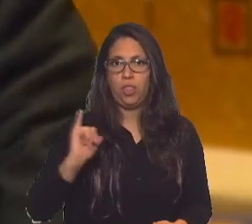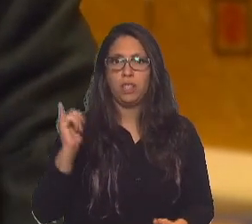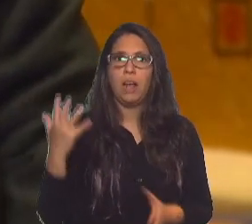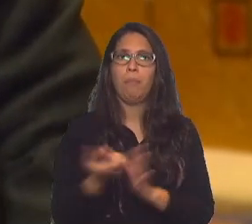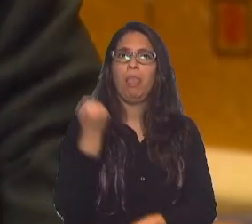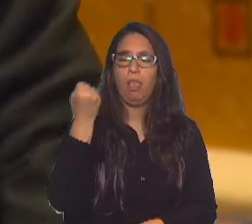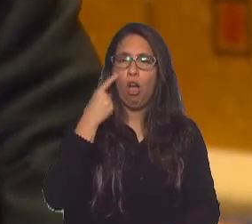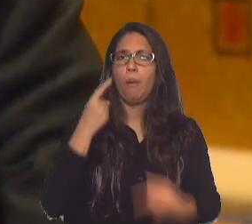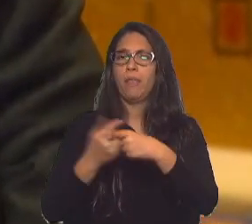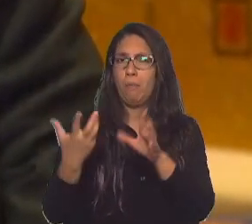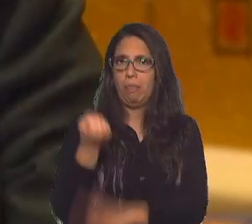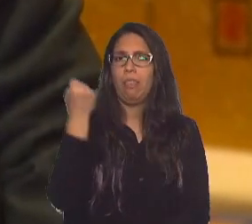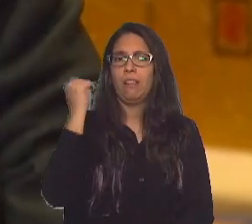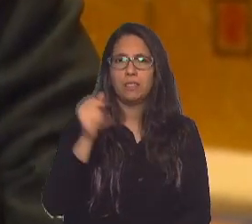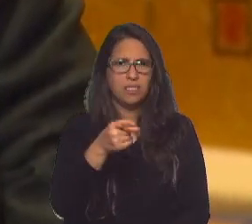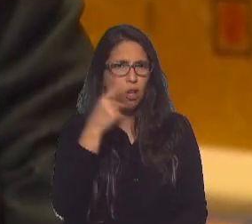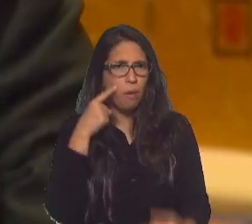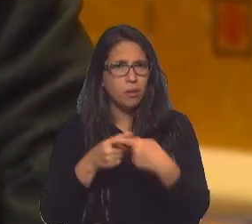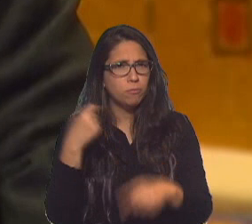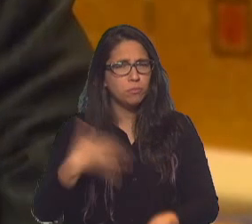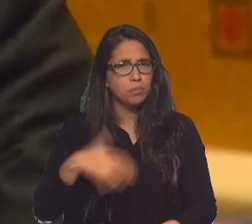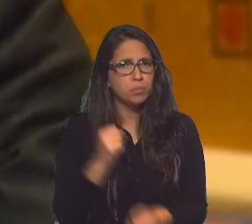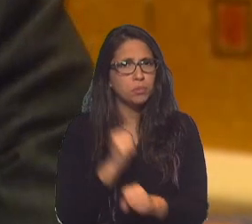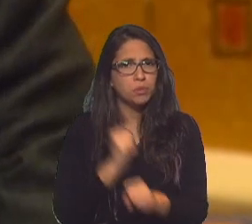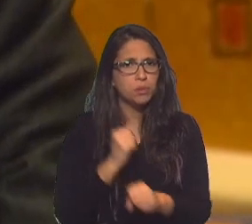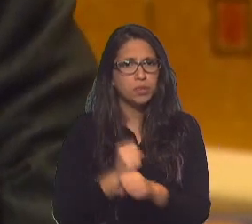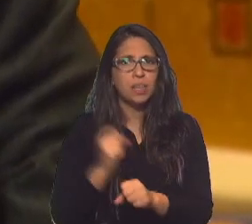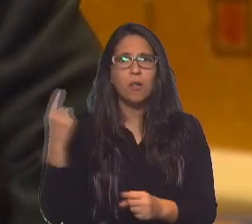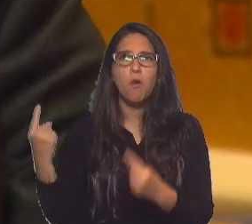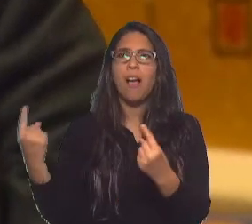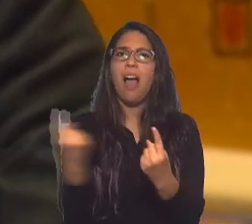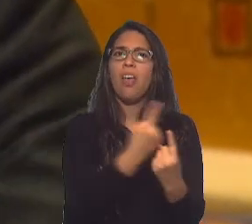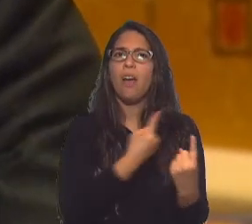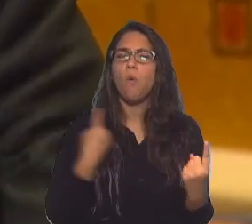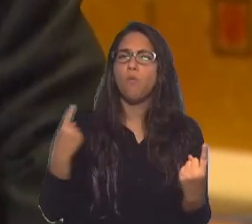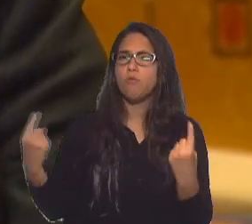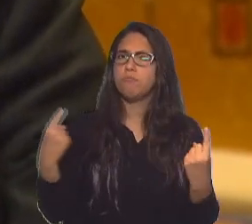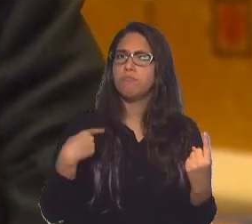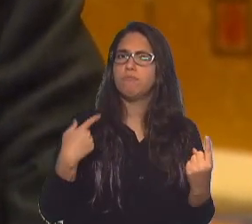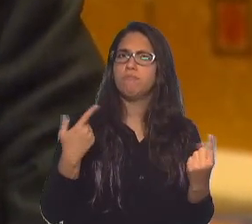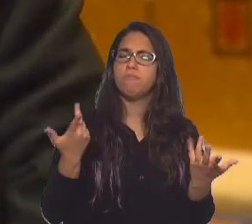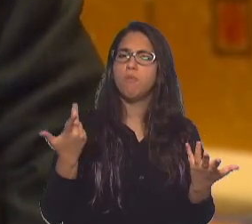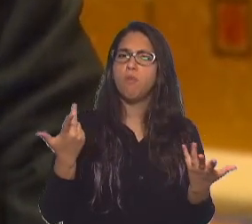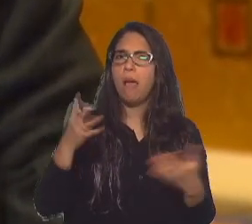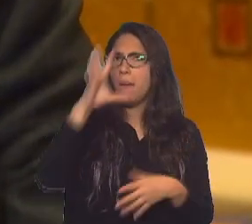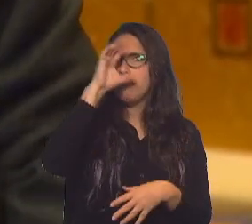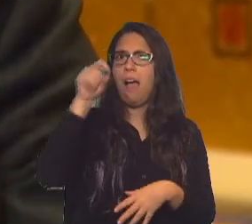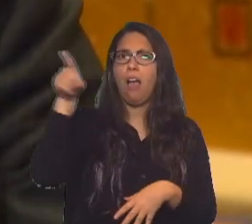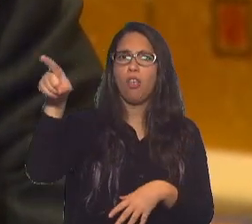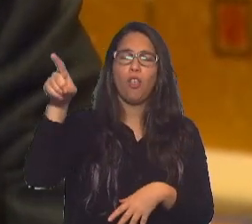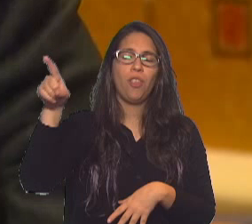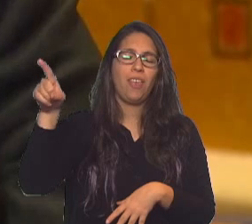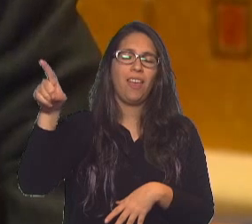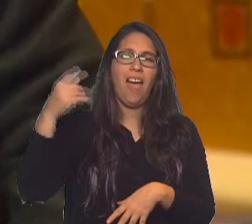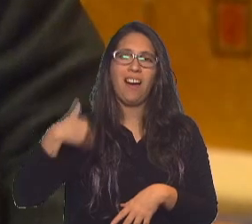conseguimos el objetivo. Este es un objetivo que trabajamos, cada uno hizo su parte. El embajador argentino en